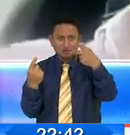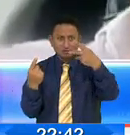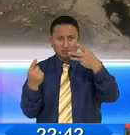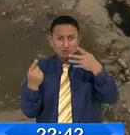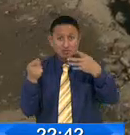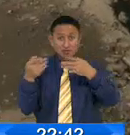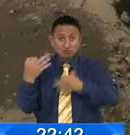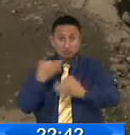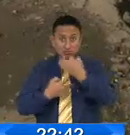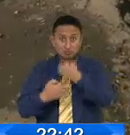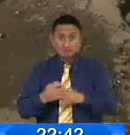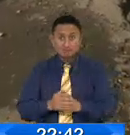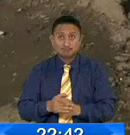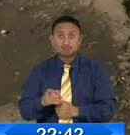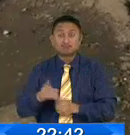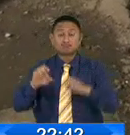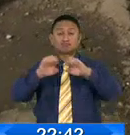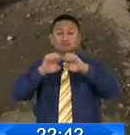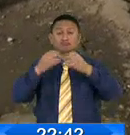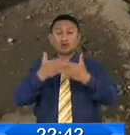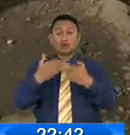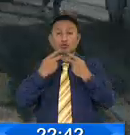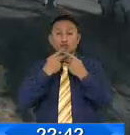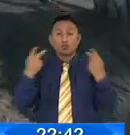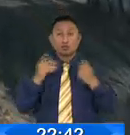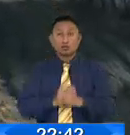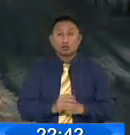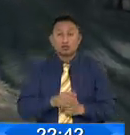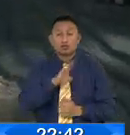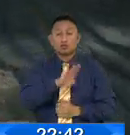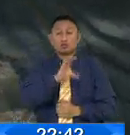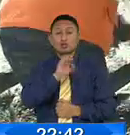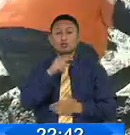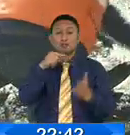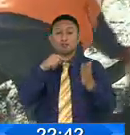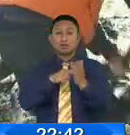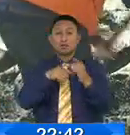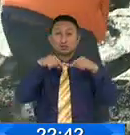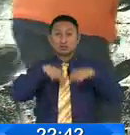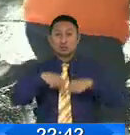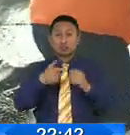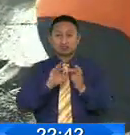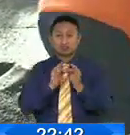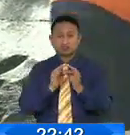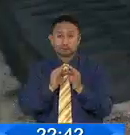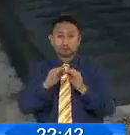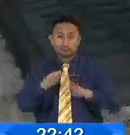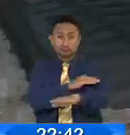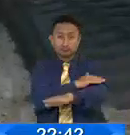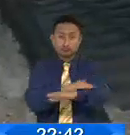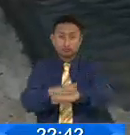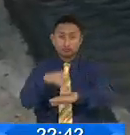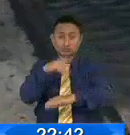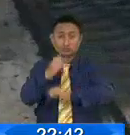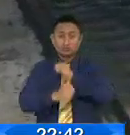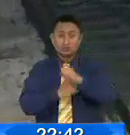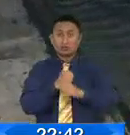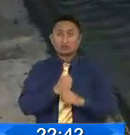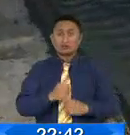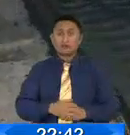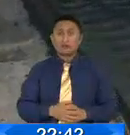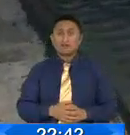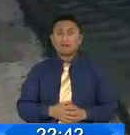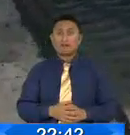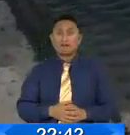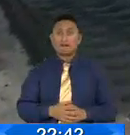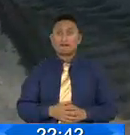aclarar. Según la empresa de obras públicas, ha realizado más de 40.000 intervenciones de mantenimiento vial en lo que va del año.